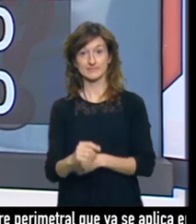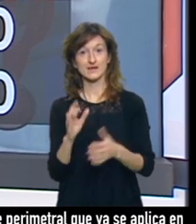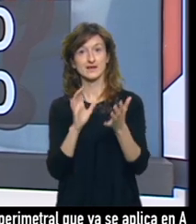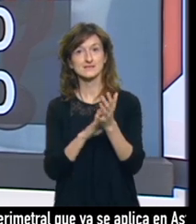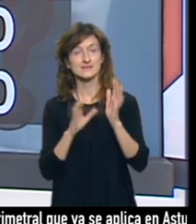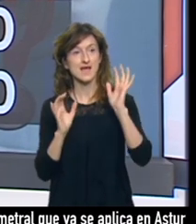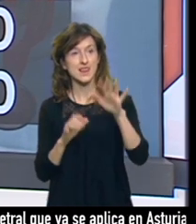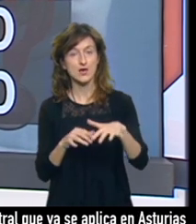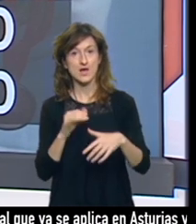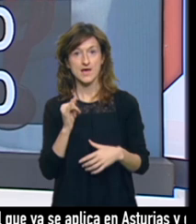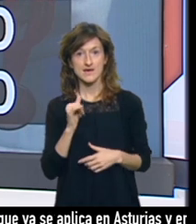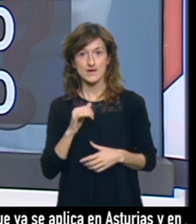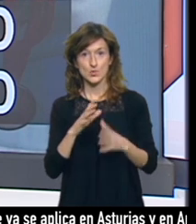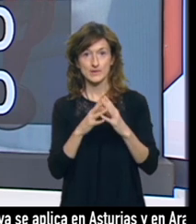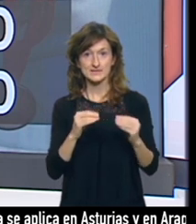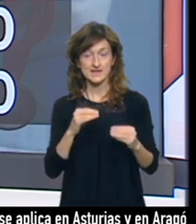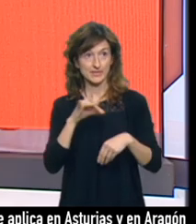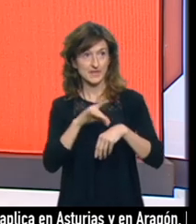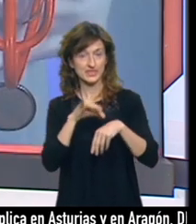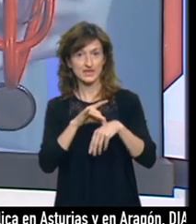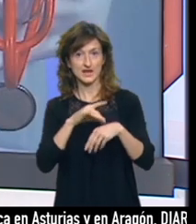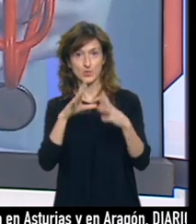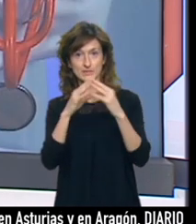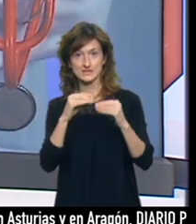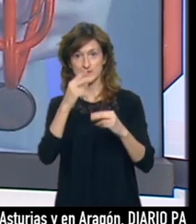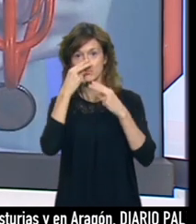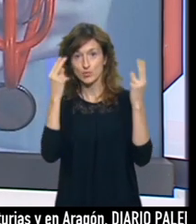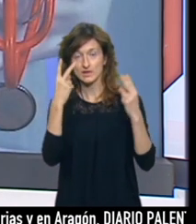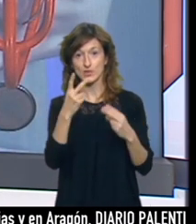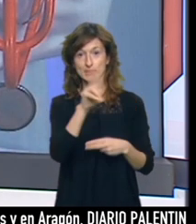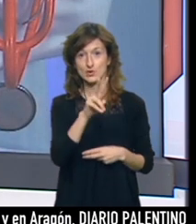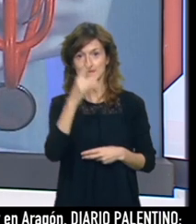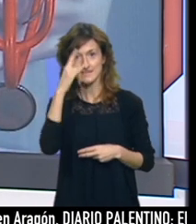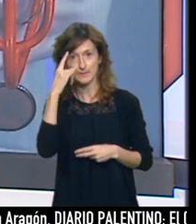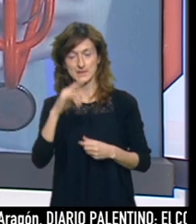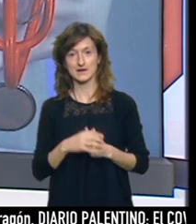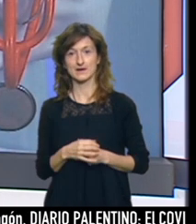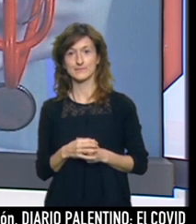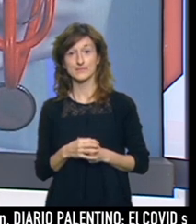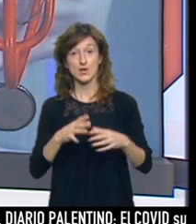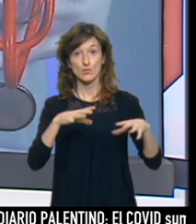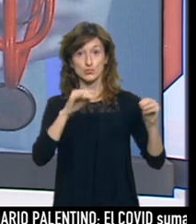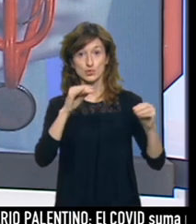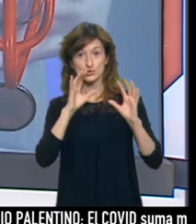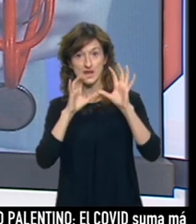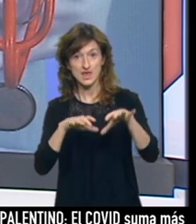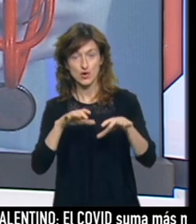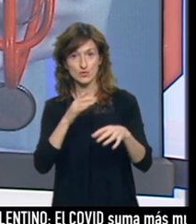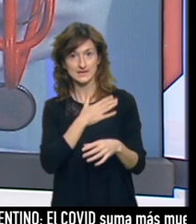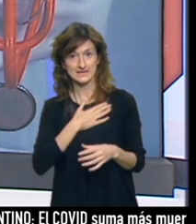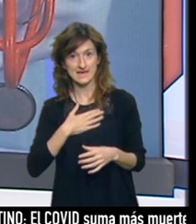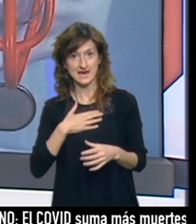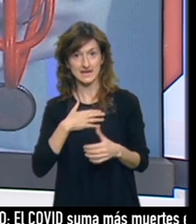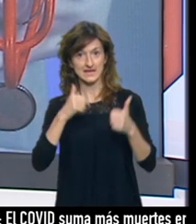León existen 2 facultades de medicina en 2 universidades públicas, Valladolid y Salamanca. Burgos y León llevan décadas aspirando